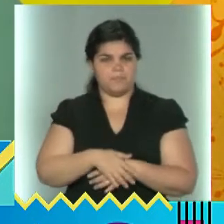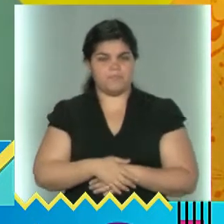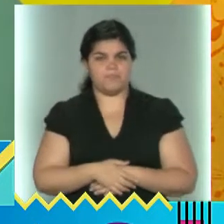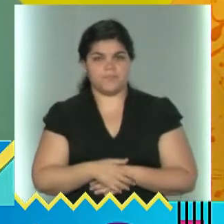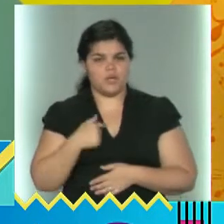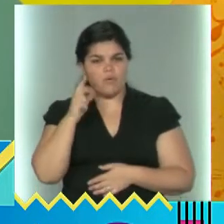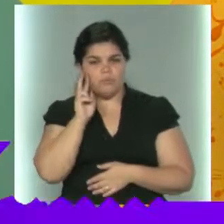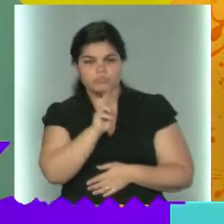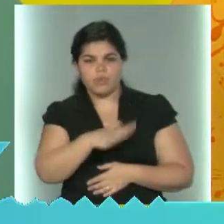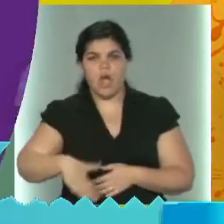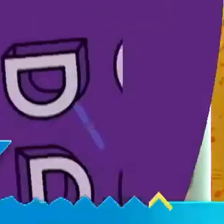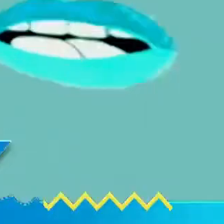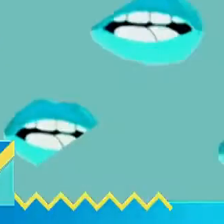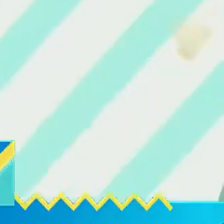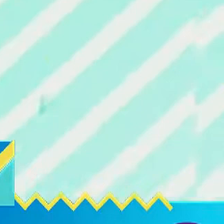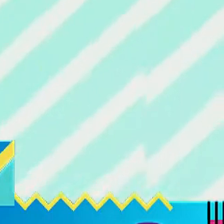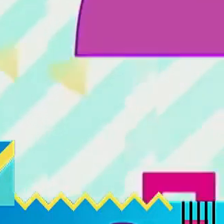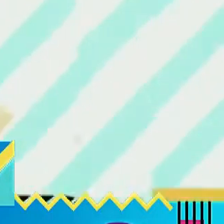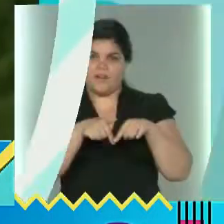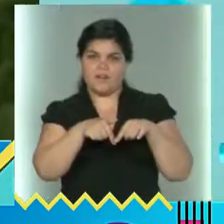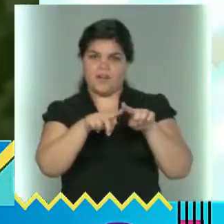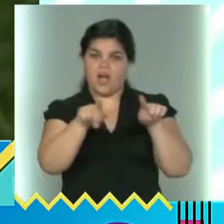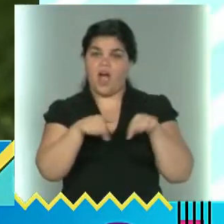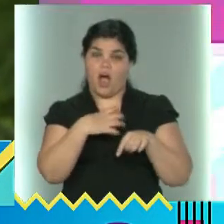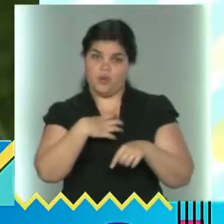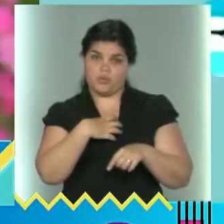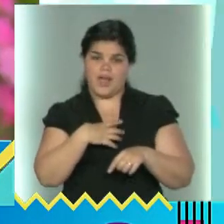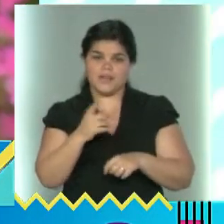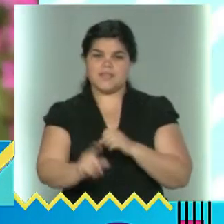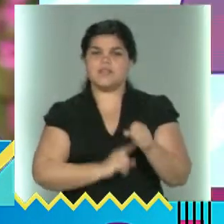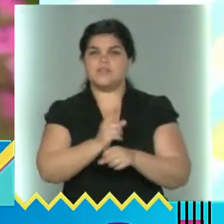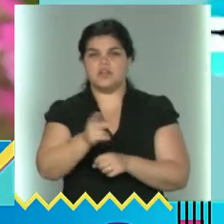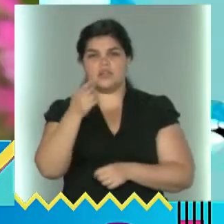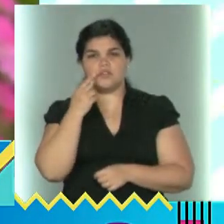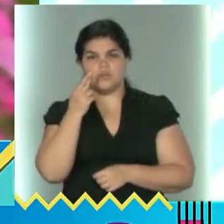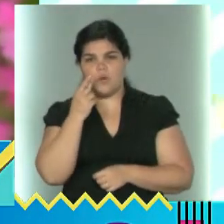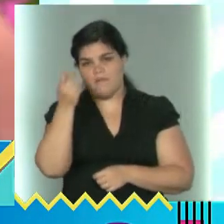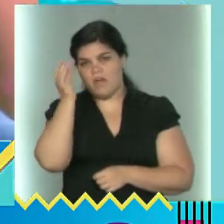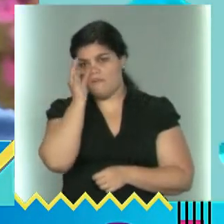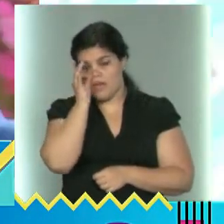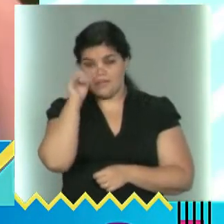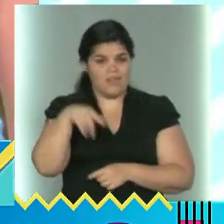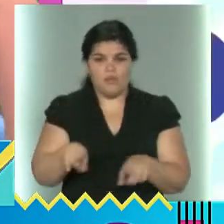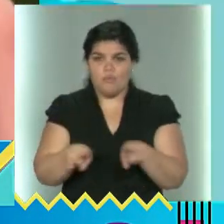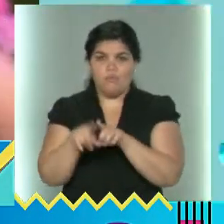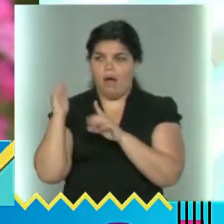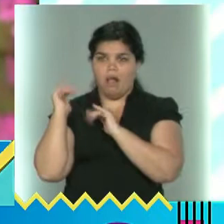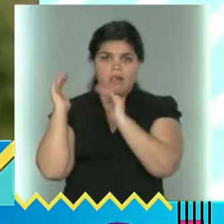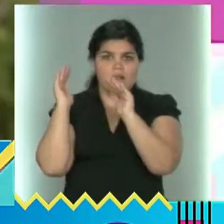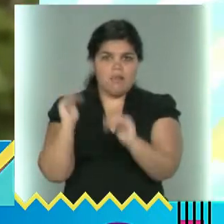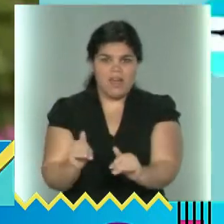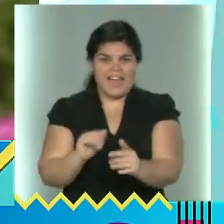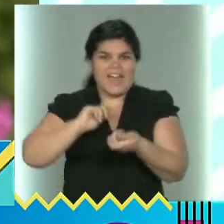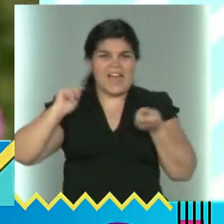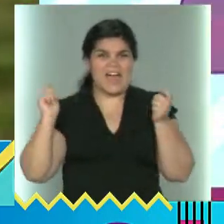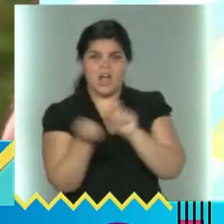aulas de clase en el siglo XIX, siglo XX, son exactamente igual como son ahora. No ha habido mayor cambio. El